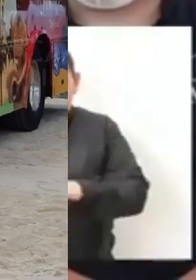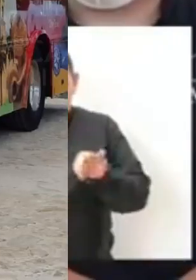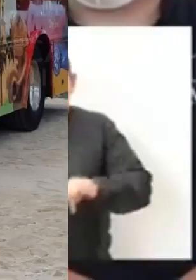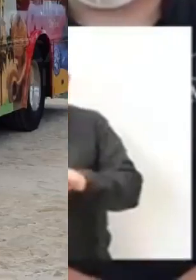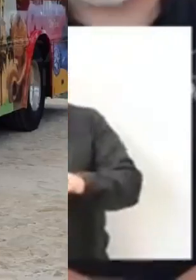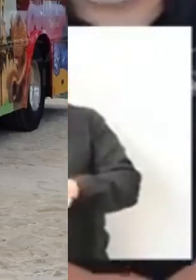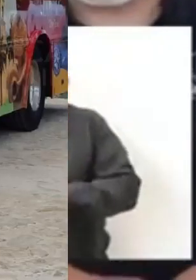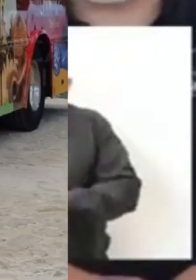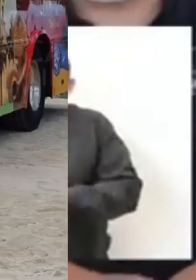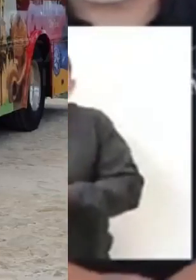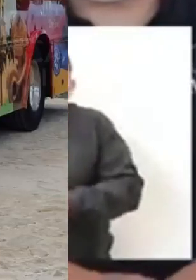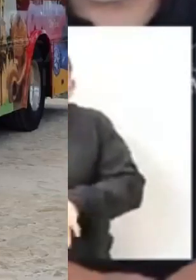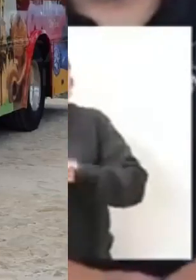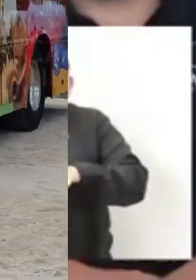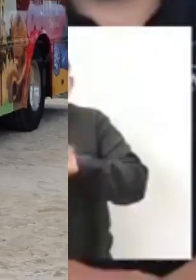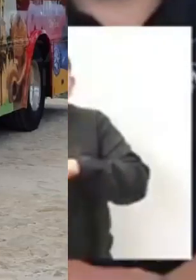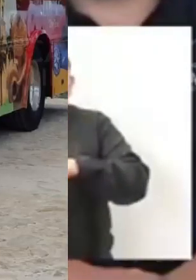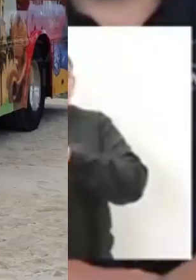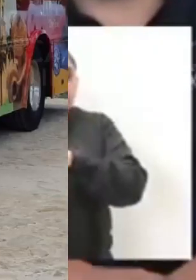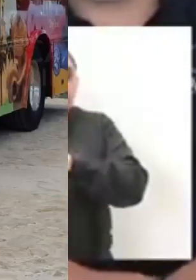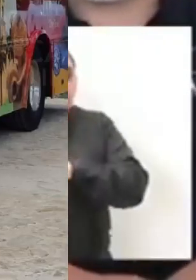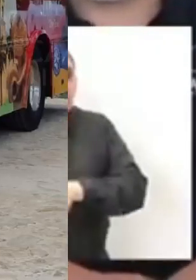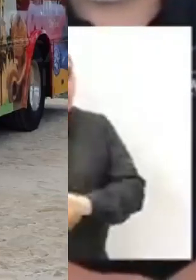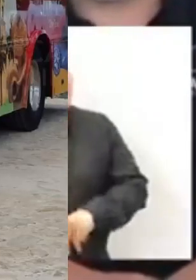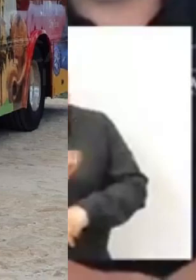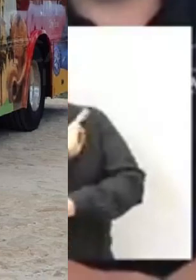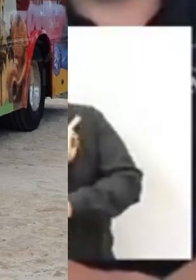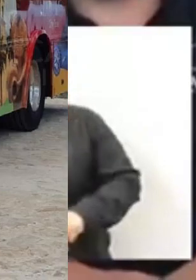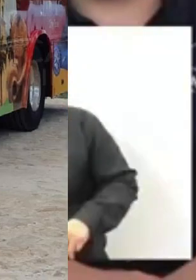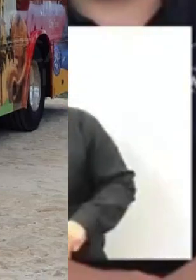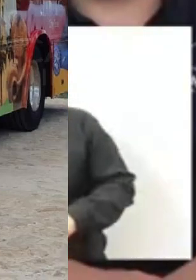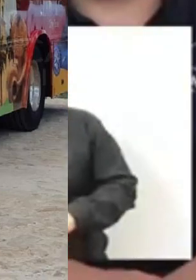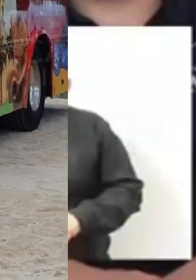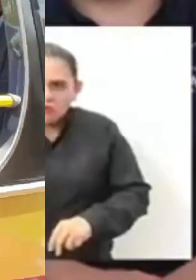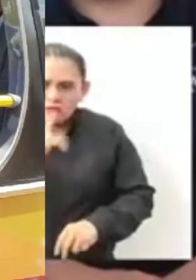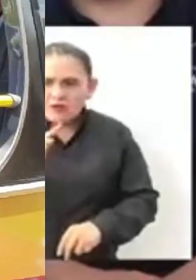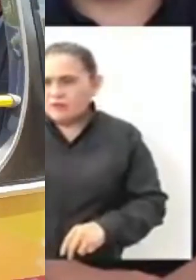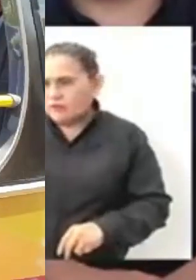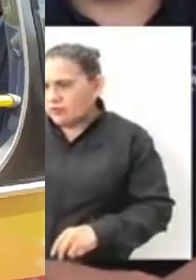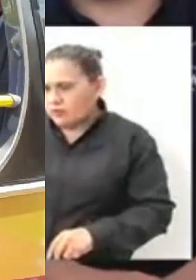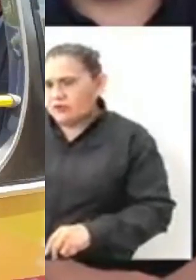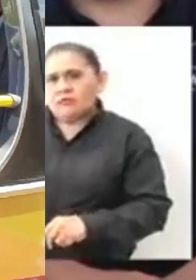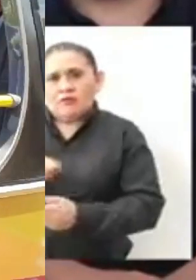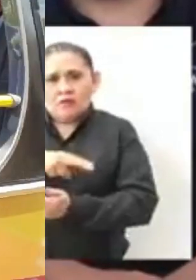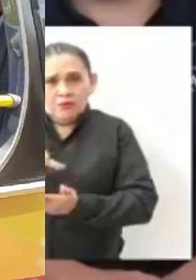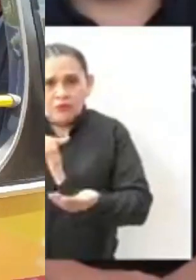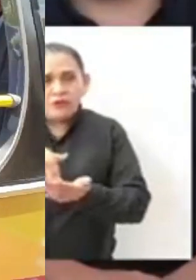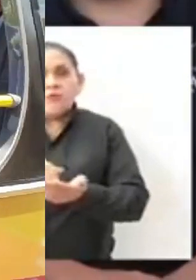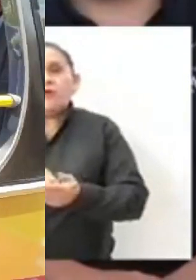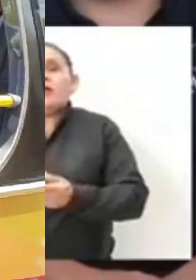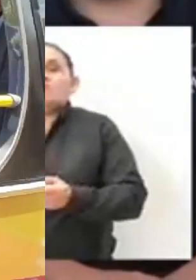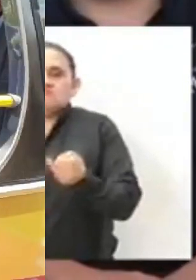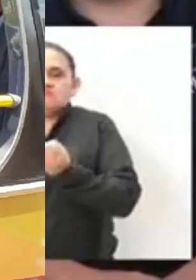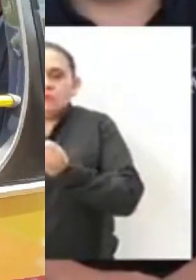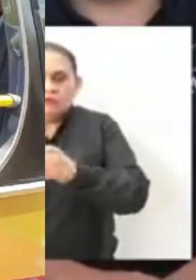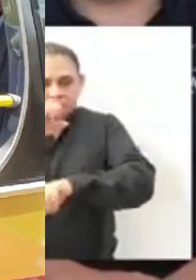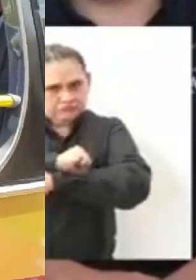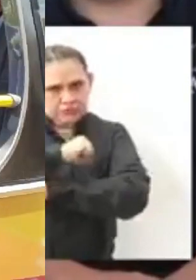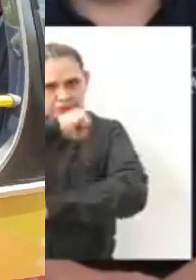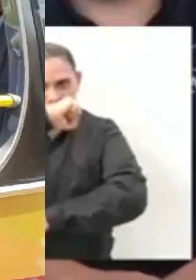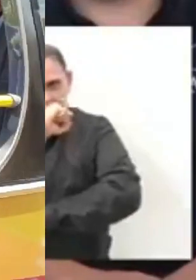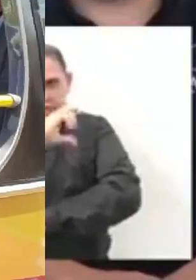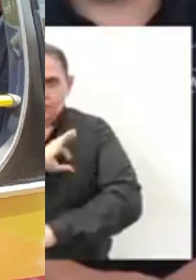de inversión tendremos a Grupo ADO, que ofrecerá Turibus Valladolid, un servicio de transporte turístico que hará un recorrido por los